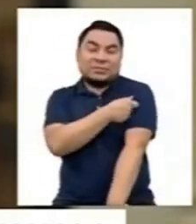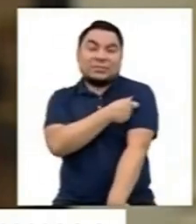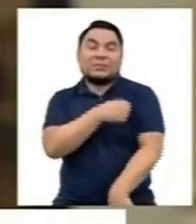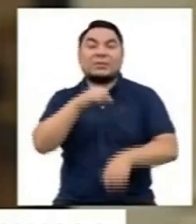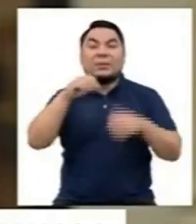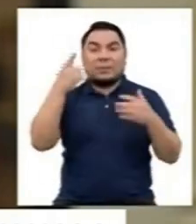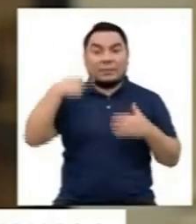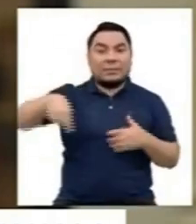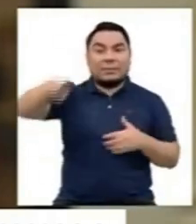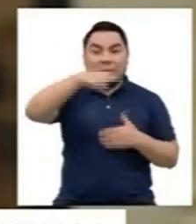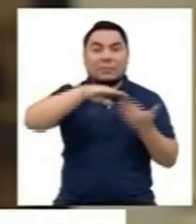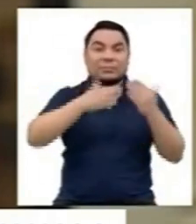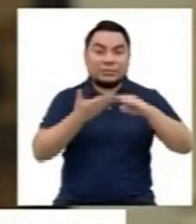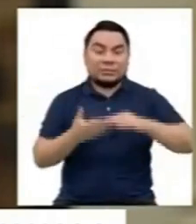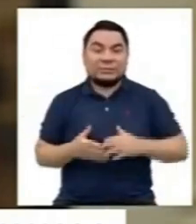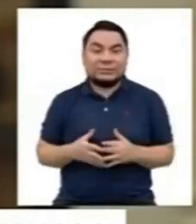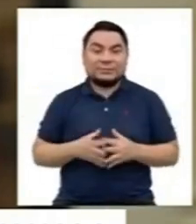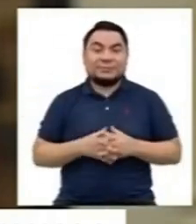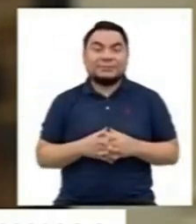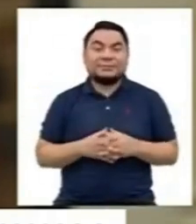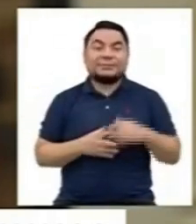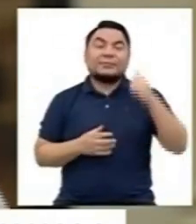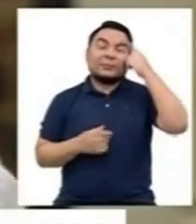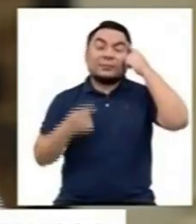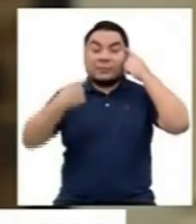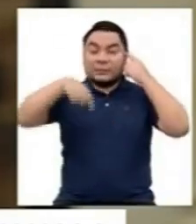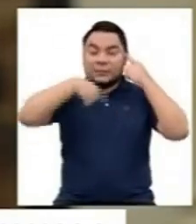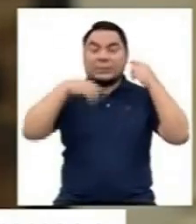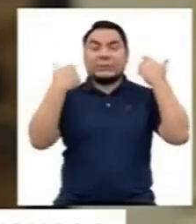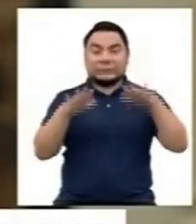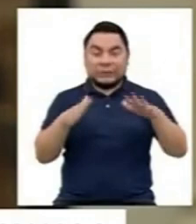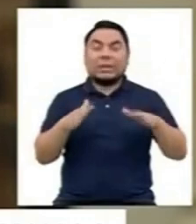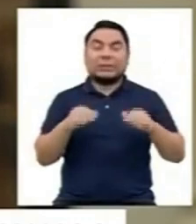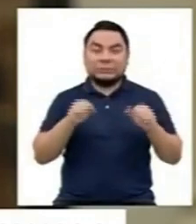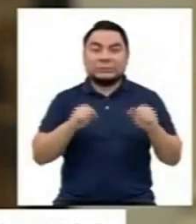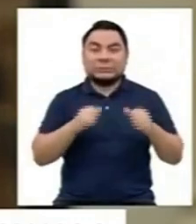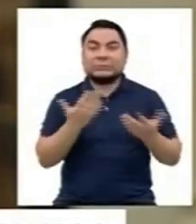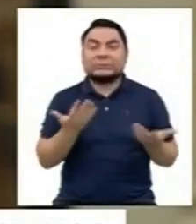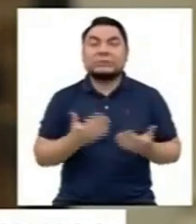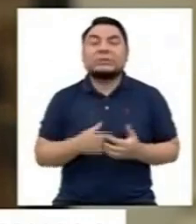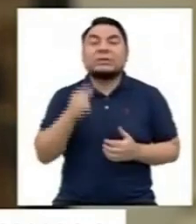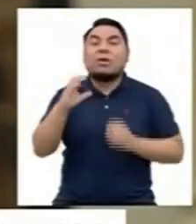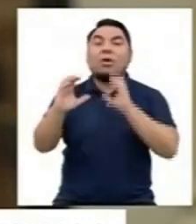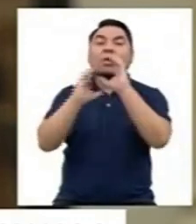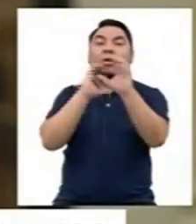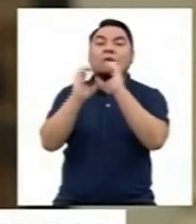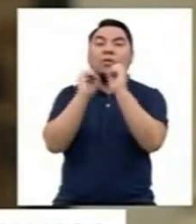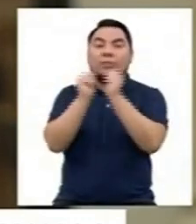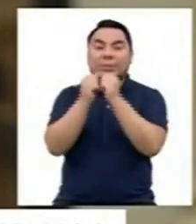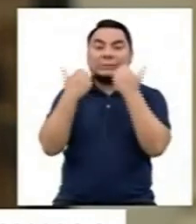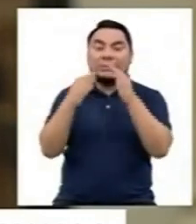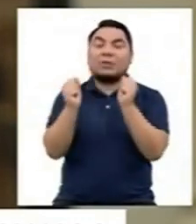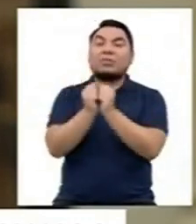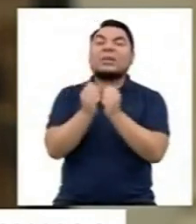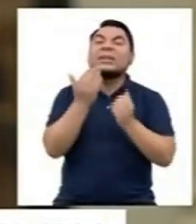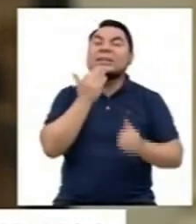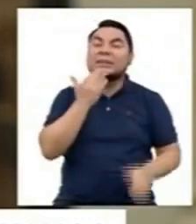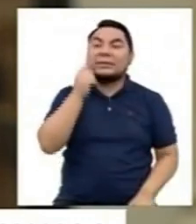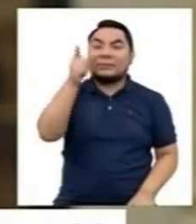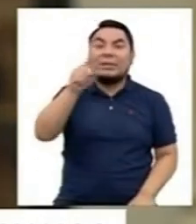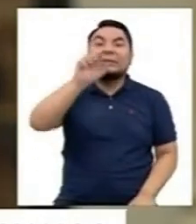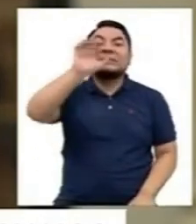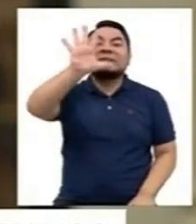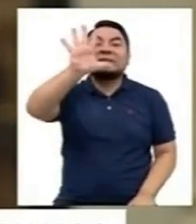vacunas. Y que esto estaría llegando al país en promedio de noviembre o diciembre.